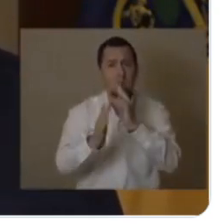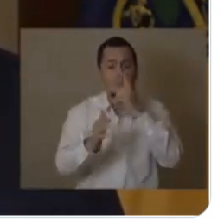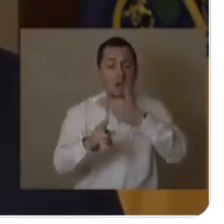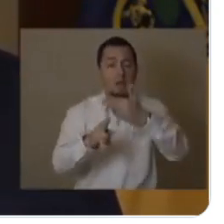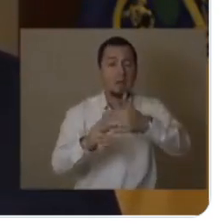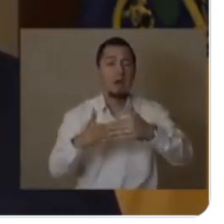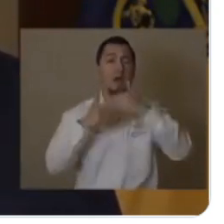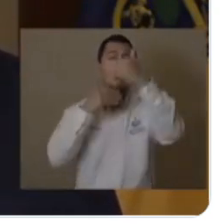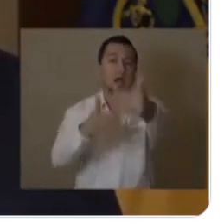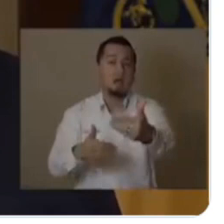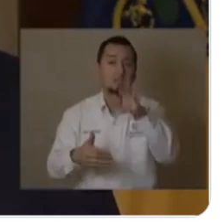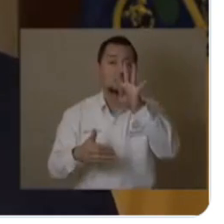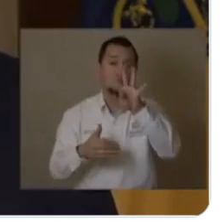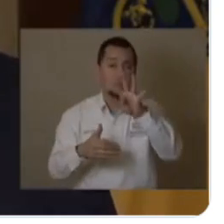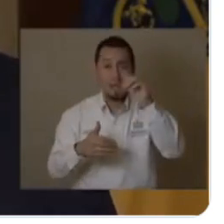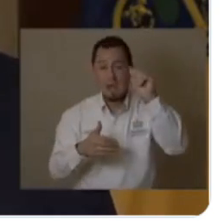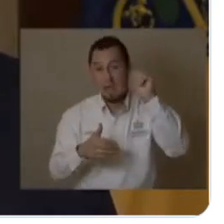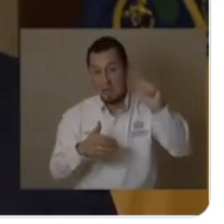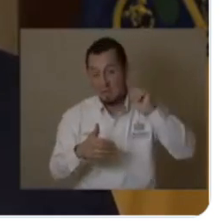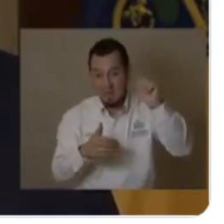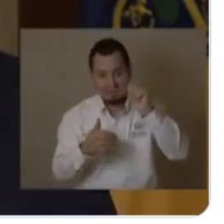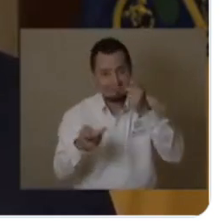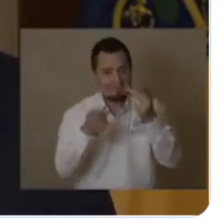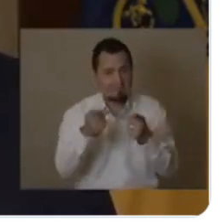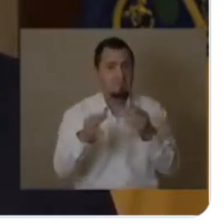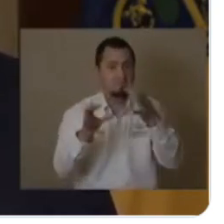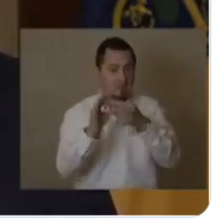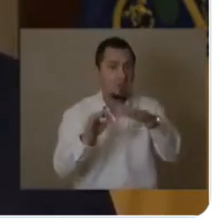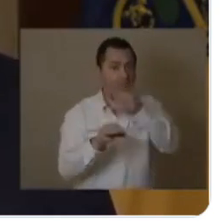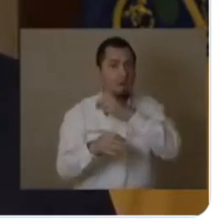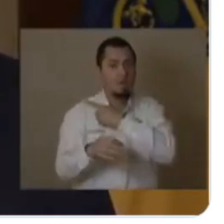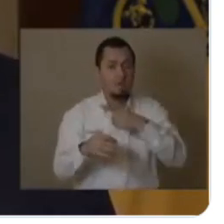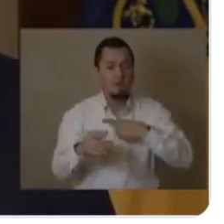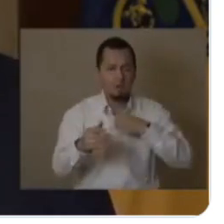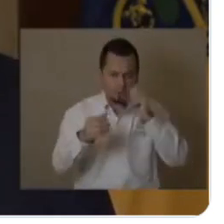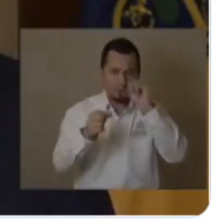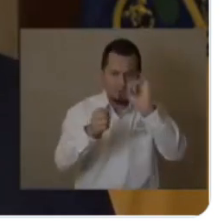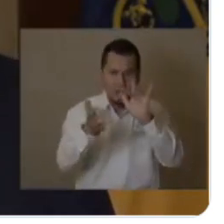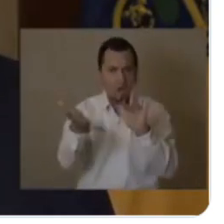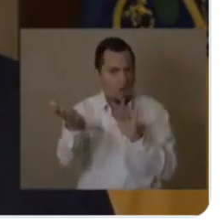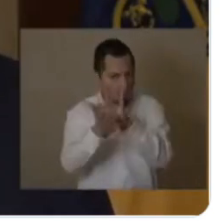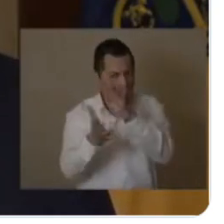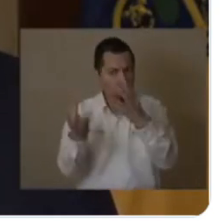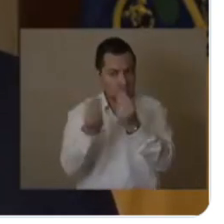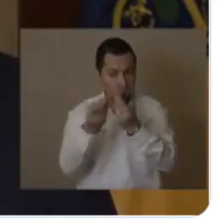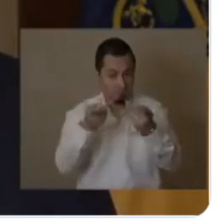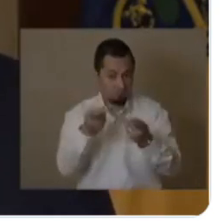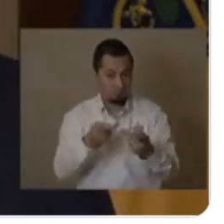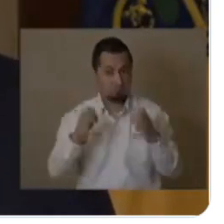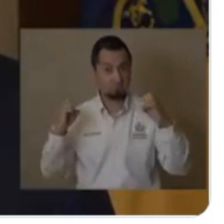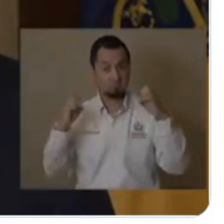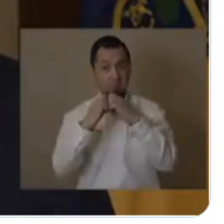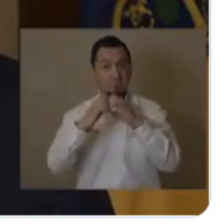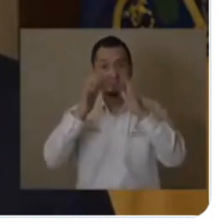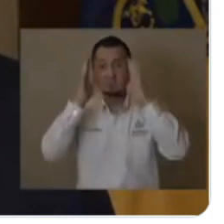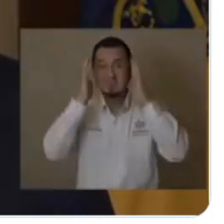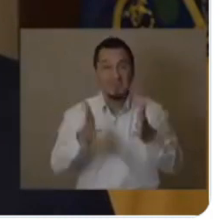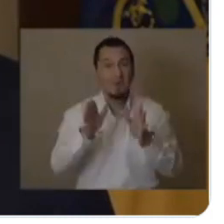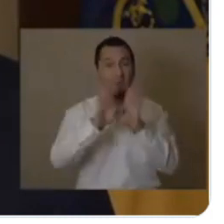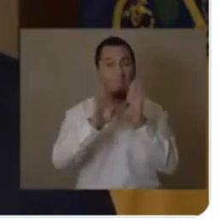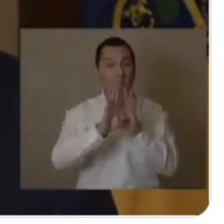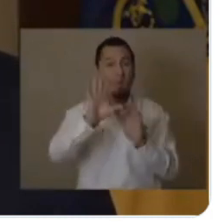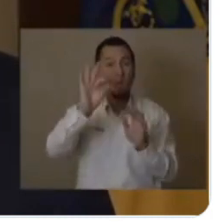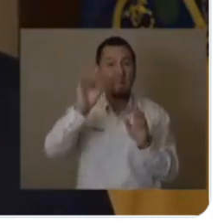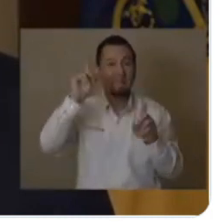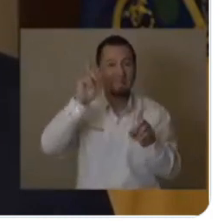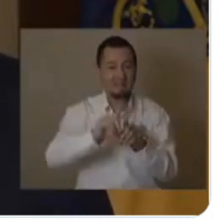etapa. Quiero pedirle a los jaliscienses que respondamos al llamado que ha hecho el presidente de México para iniciar una nueva etapa de aislamiento